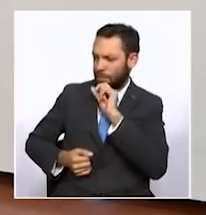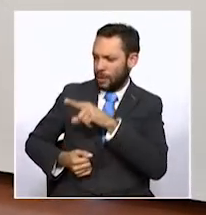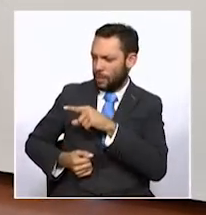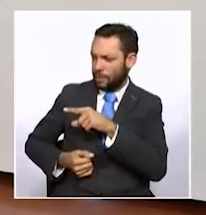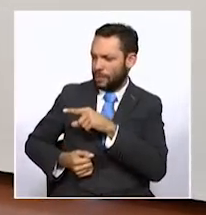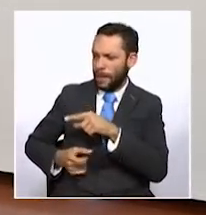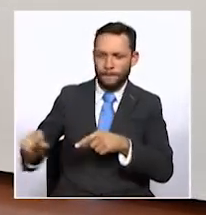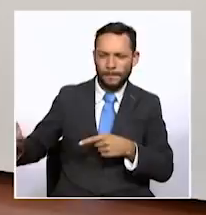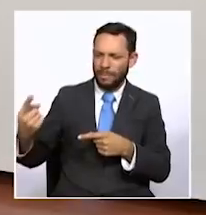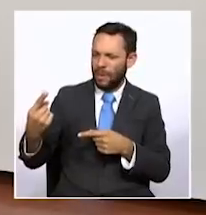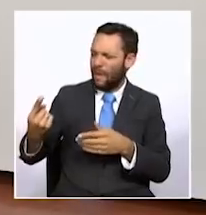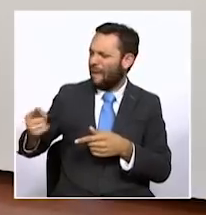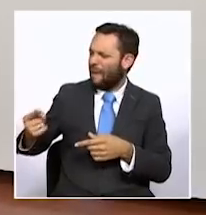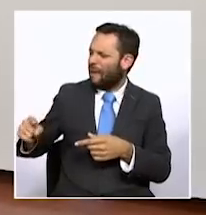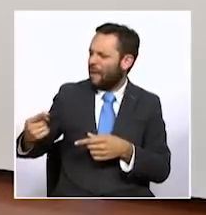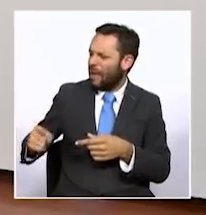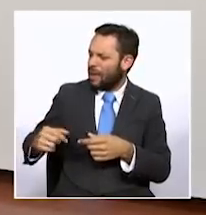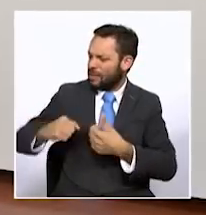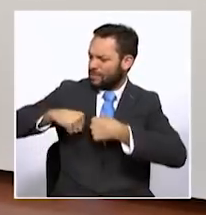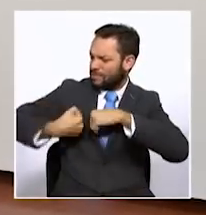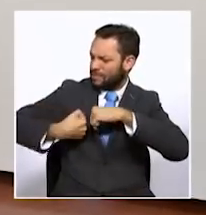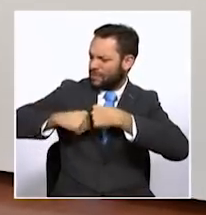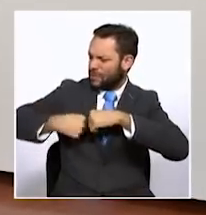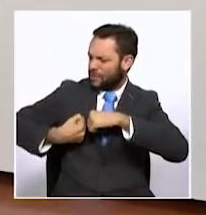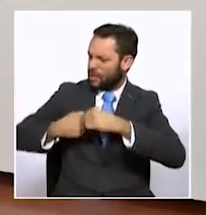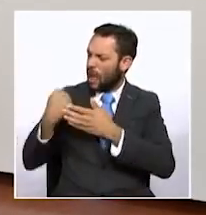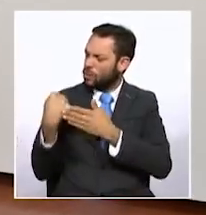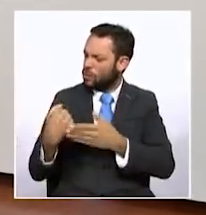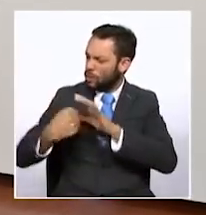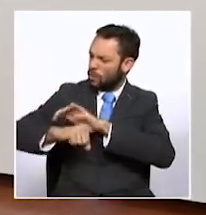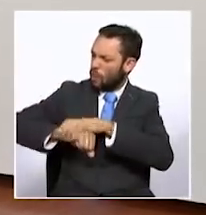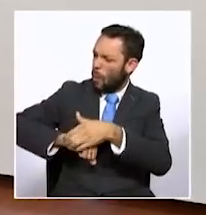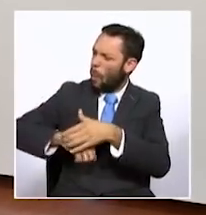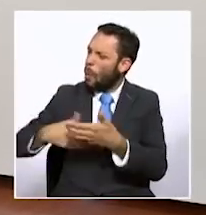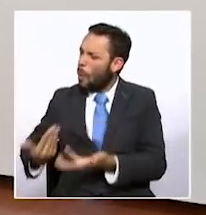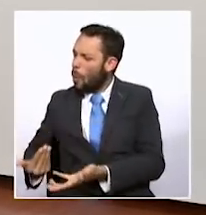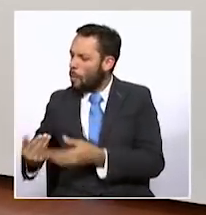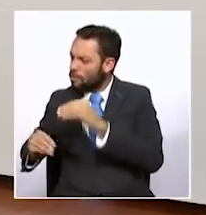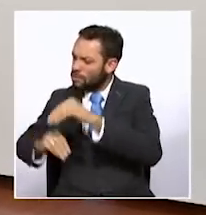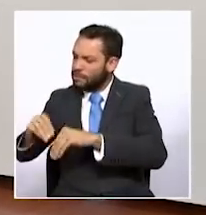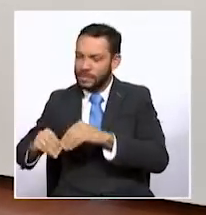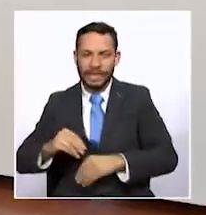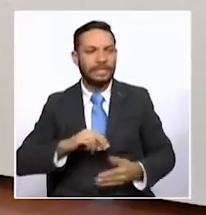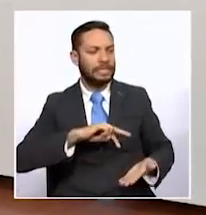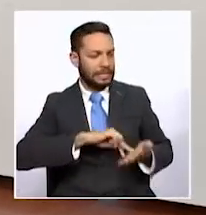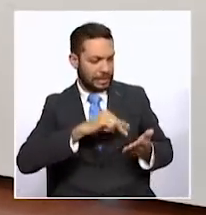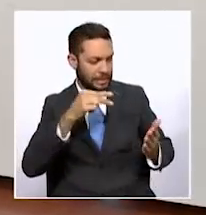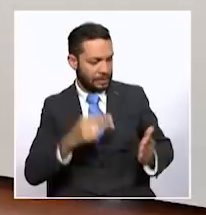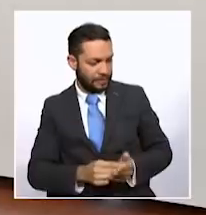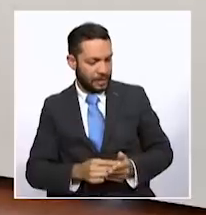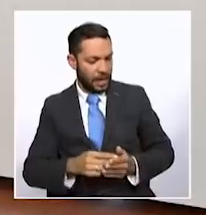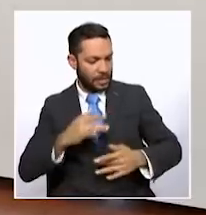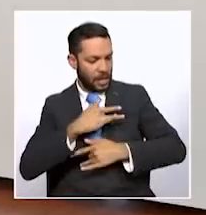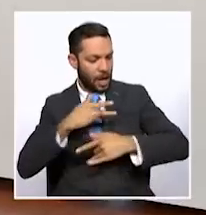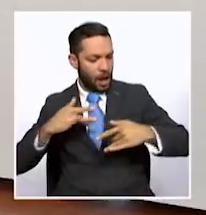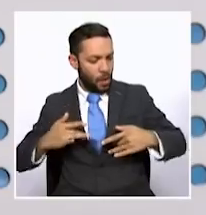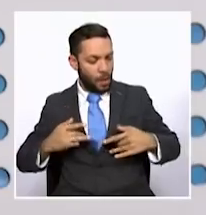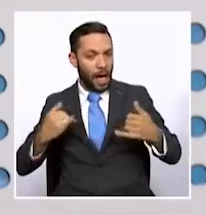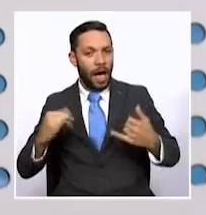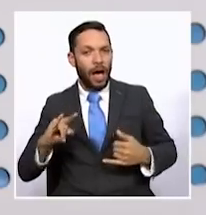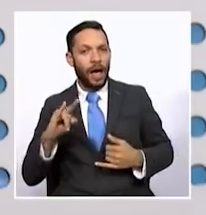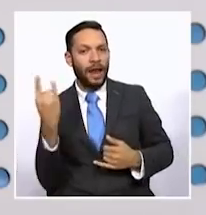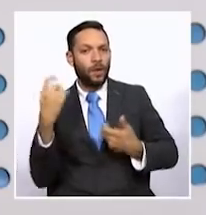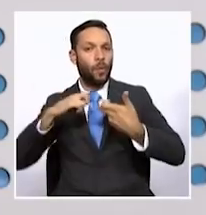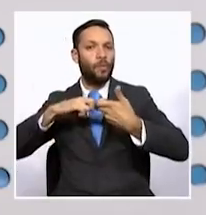de la ortopedia. Bueno, realmente la ortopedia se basa en el estudio o la cura de las patologías